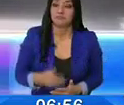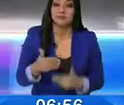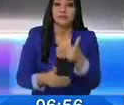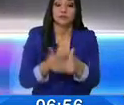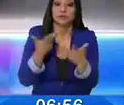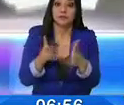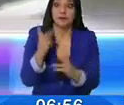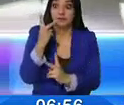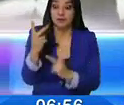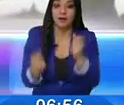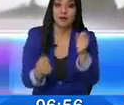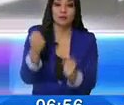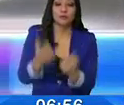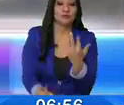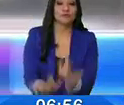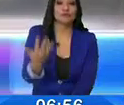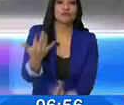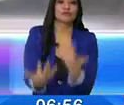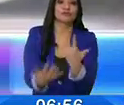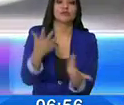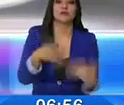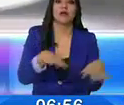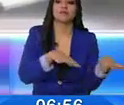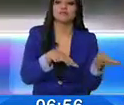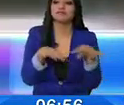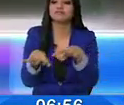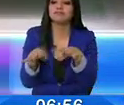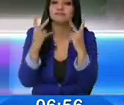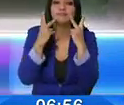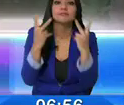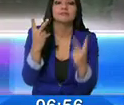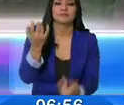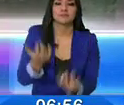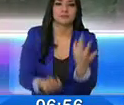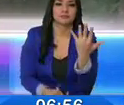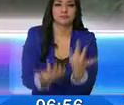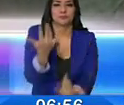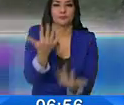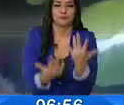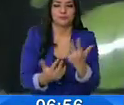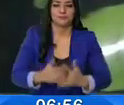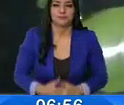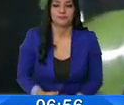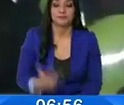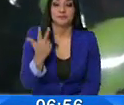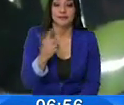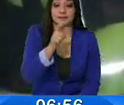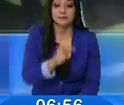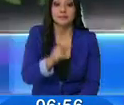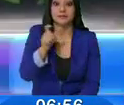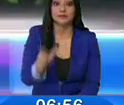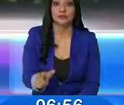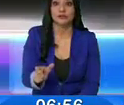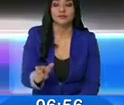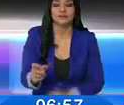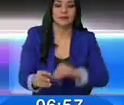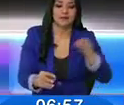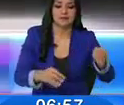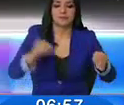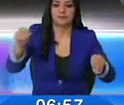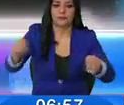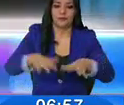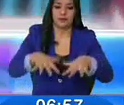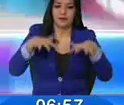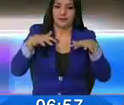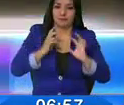ya vimos la llama aquí, entonces ahí nos acercamos a ver que estaba en llamas. Tres ocupantes del vehículo liviano quedaron fuera de él, lejos